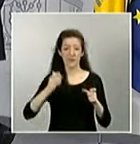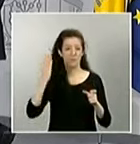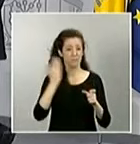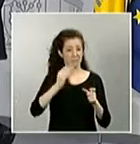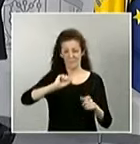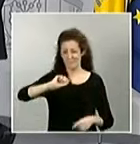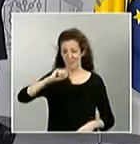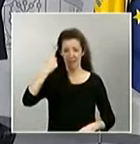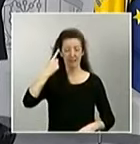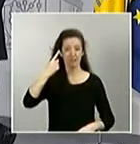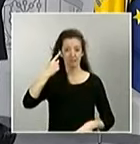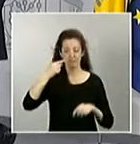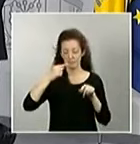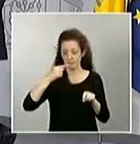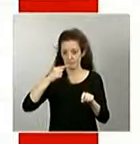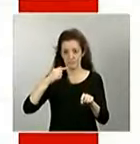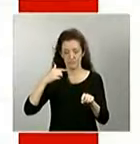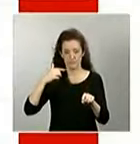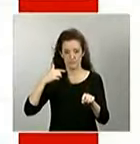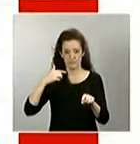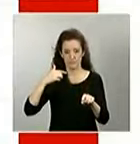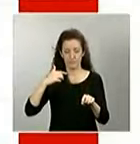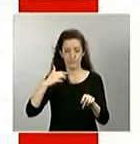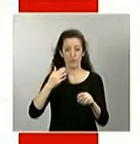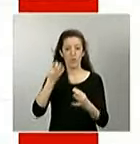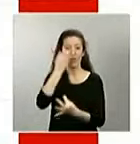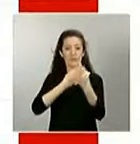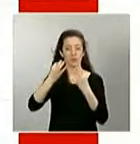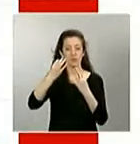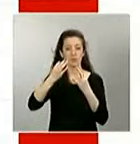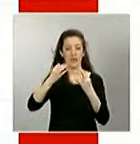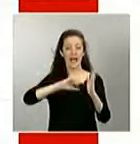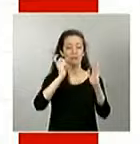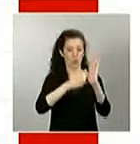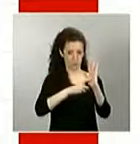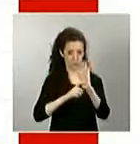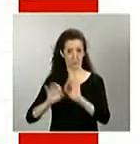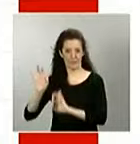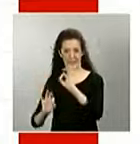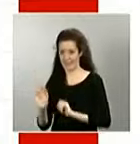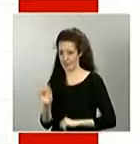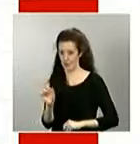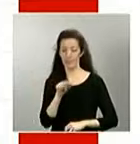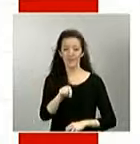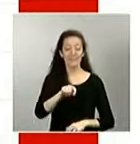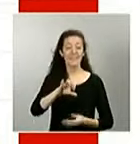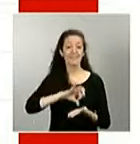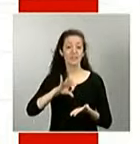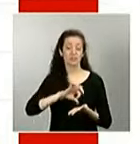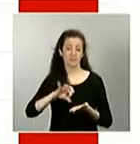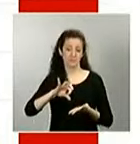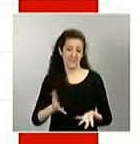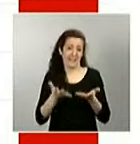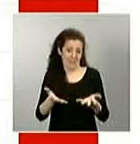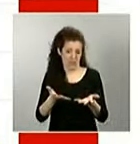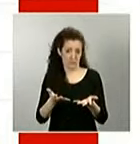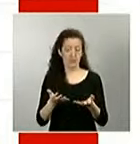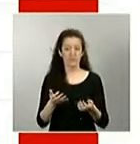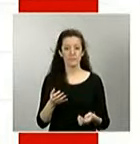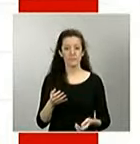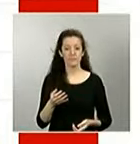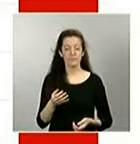absolutos, no en términos porcentuales, es el sector servicios. Tiene un incremento de paro el sector